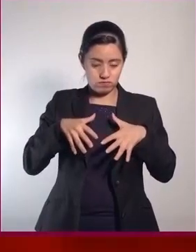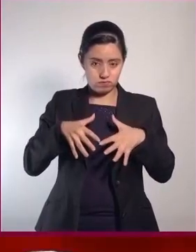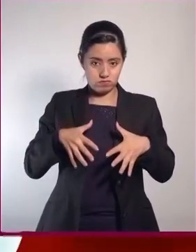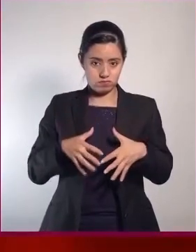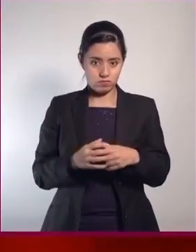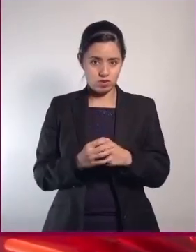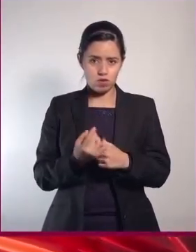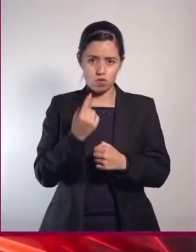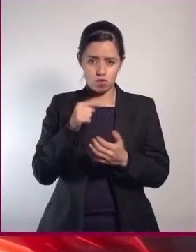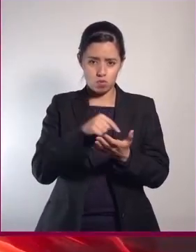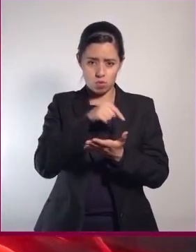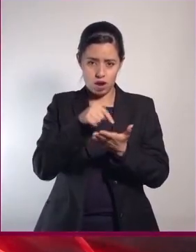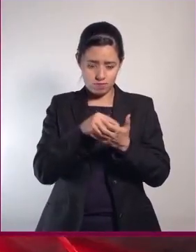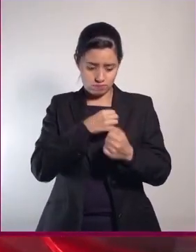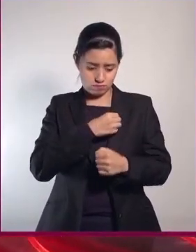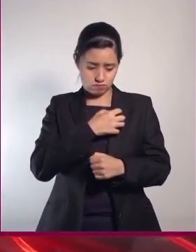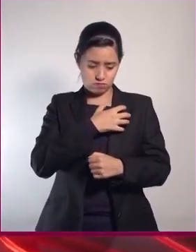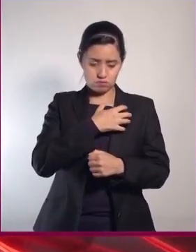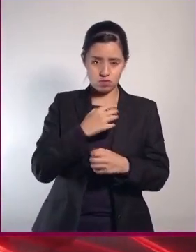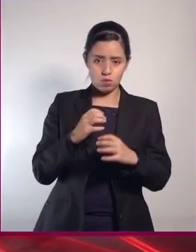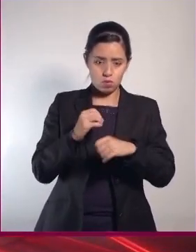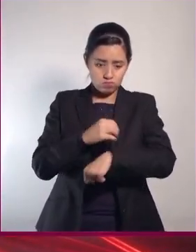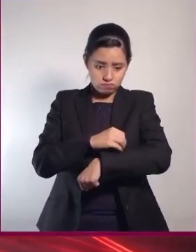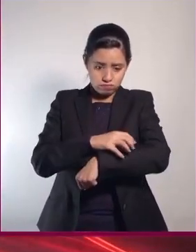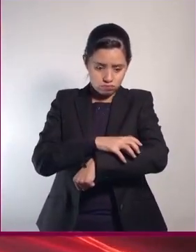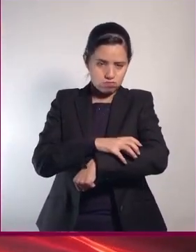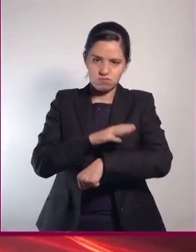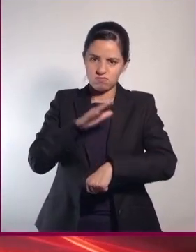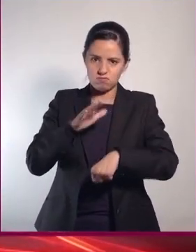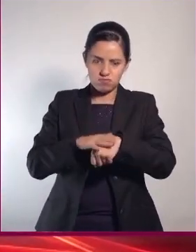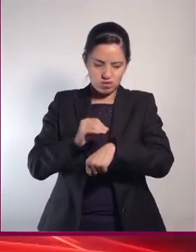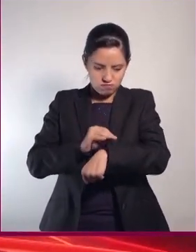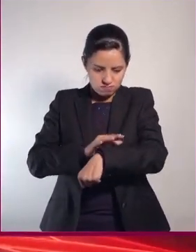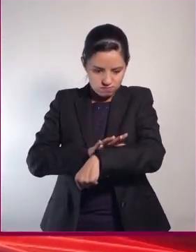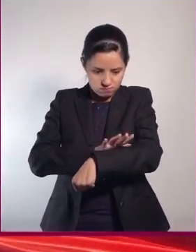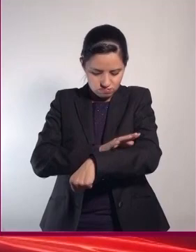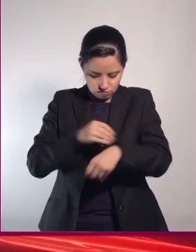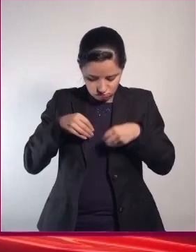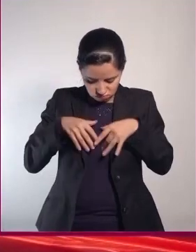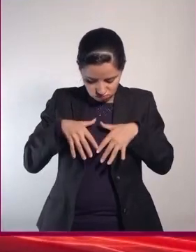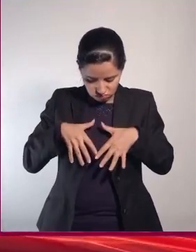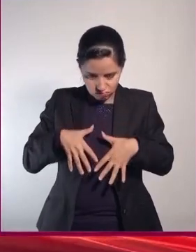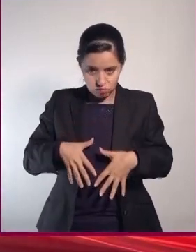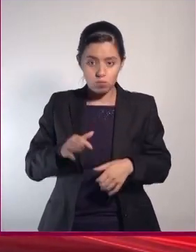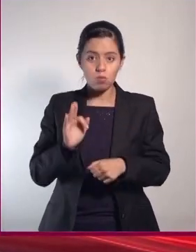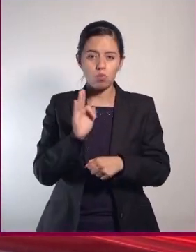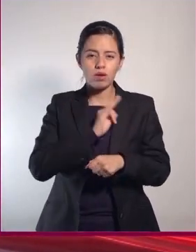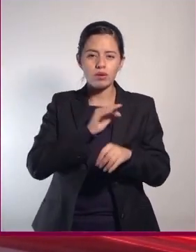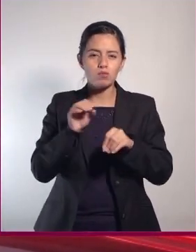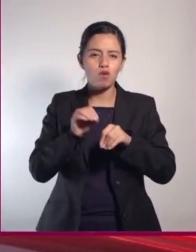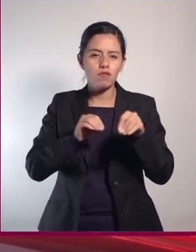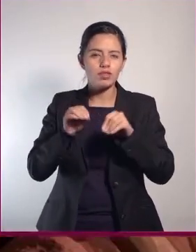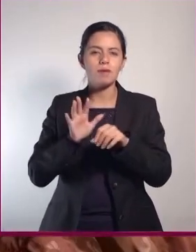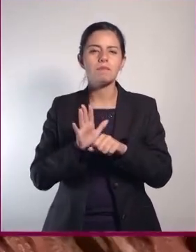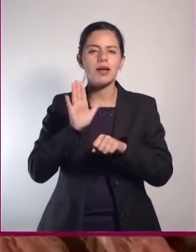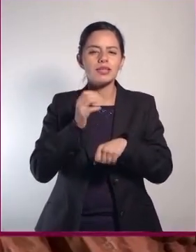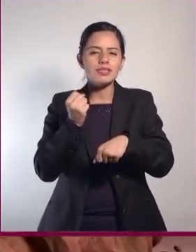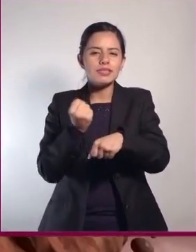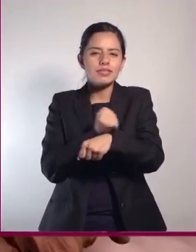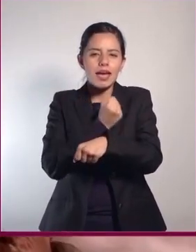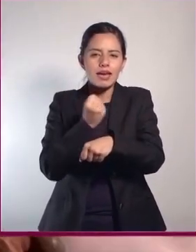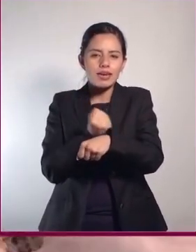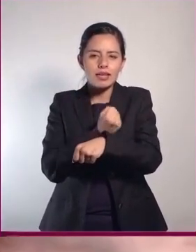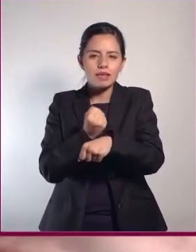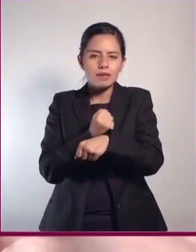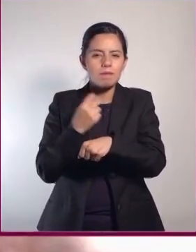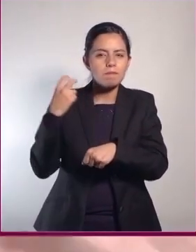nacieron, van a tener la capacidad de moverse y viajar a través del torrente sanguíneo como si fueran carreteras y se van